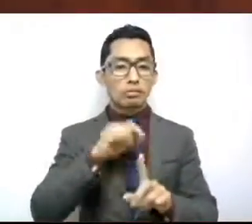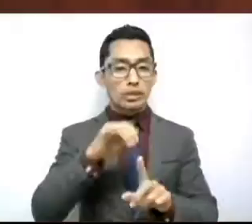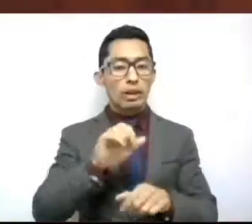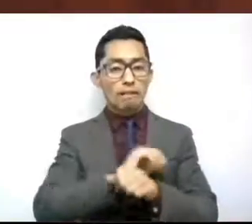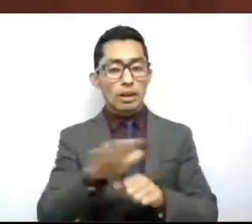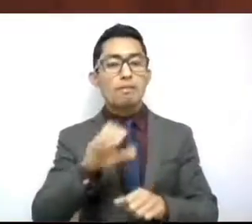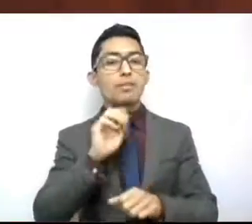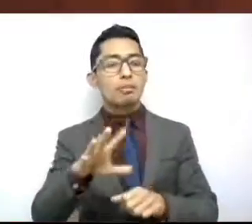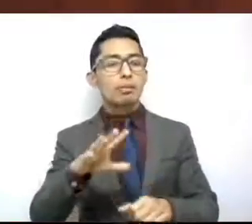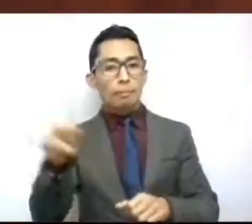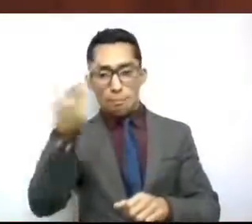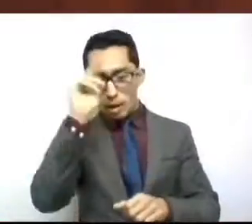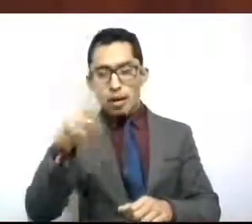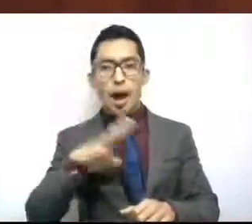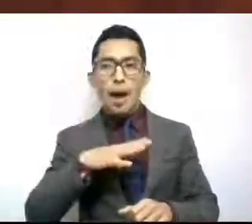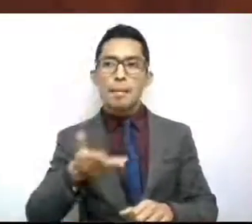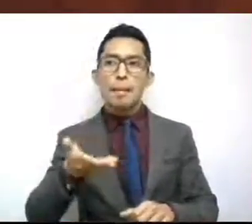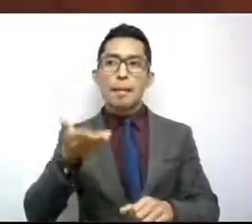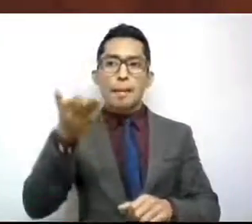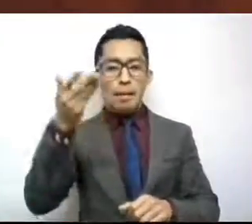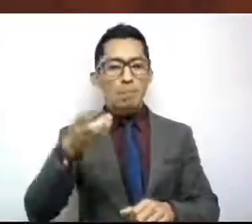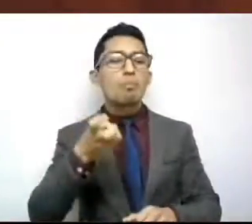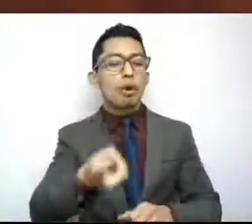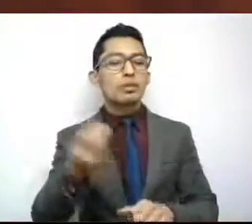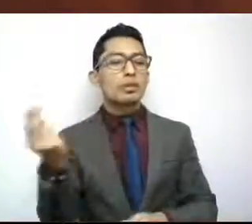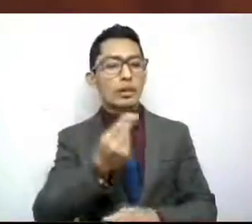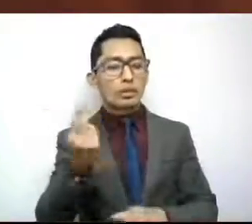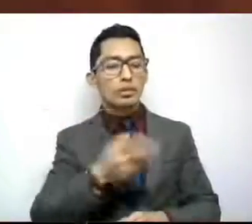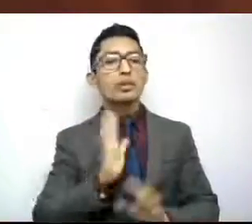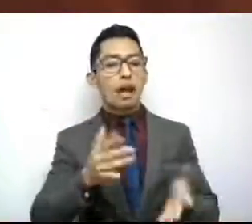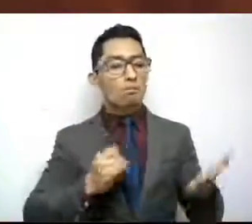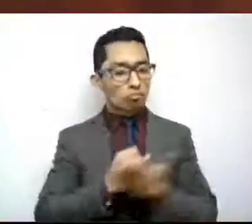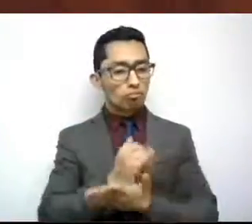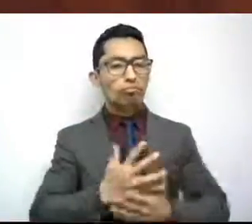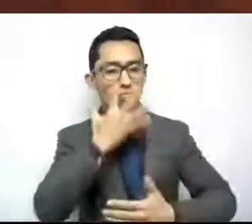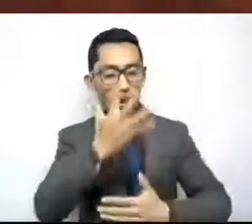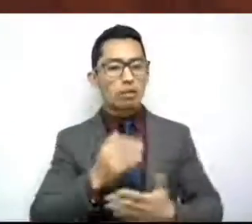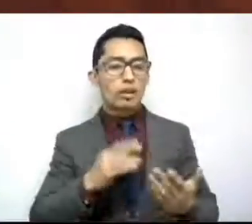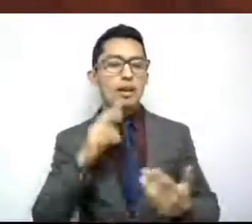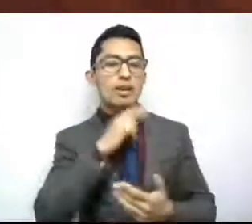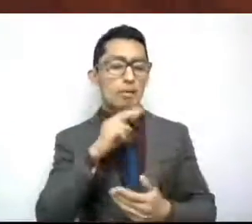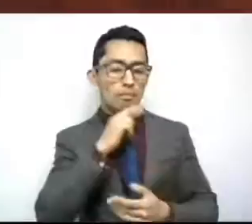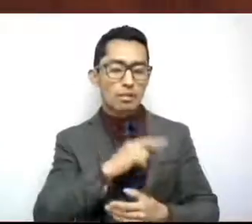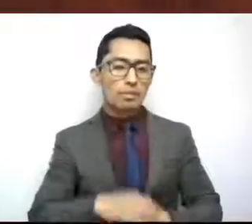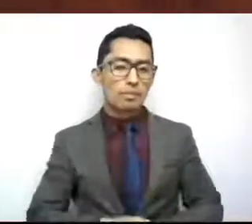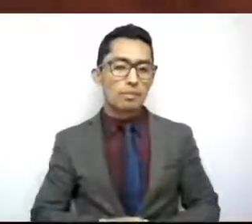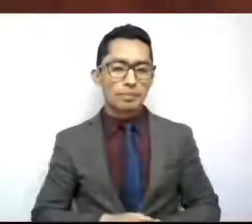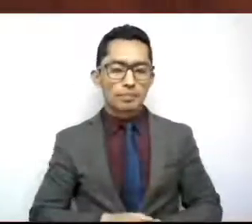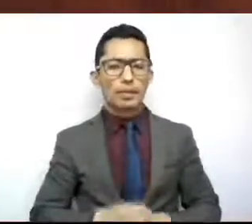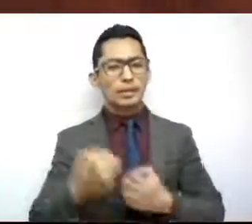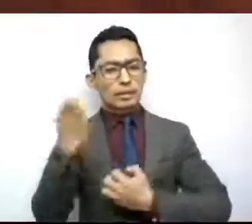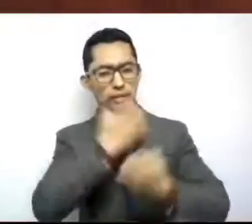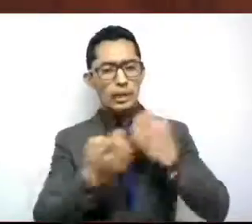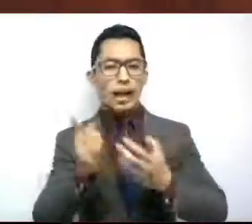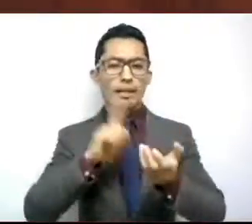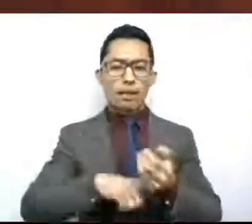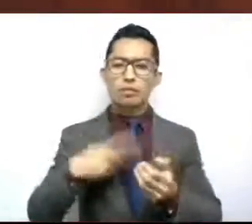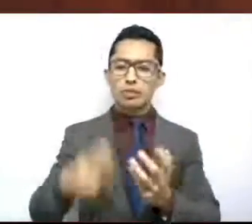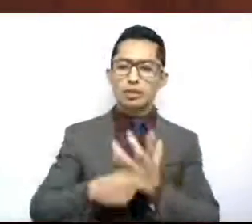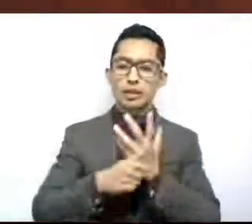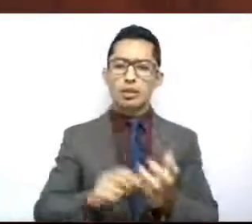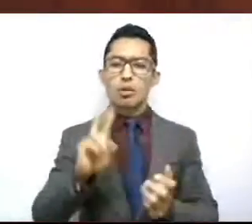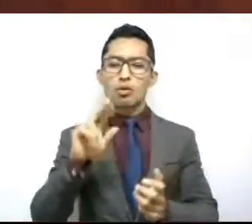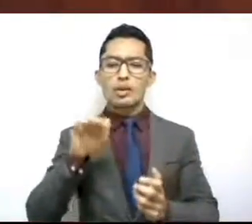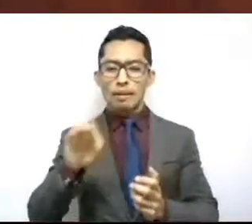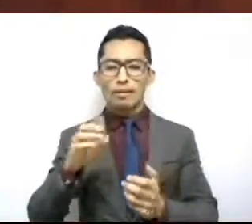está aumentando, por lo que es necesario actuar con determinación. El análisis del UNICEF de la base de